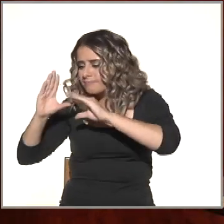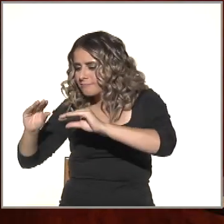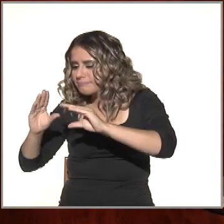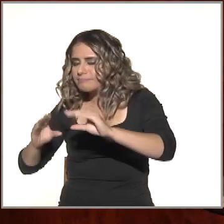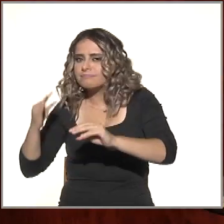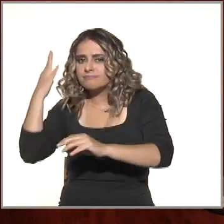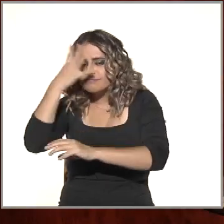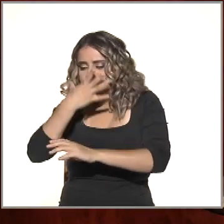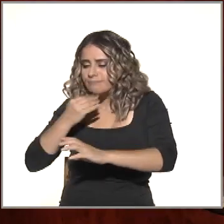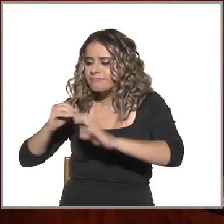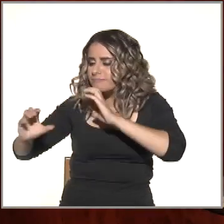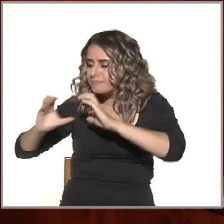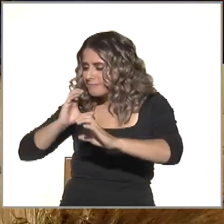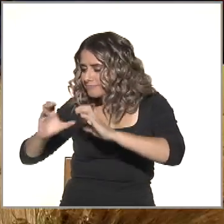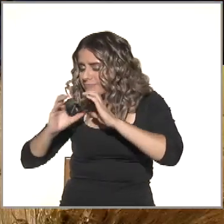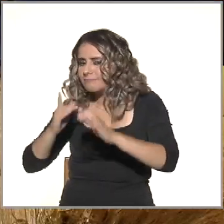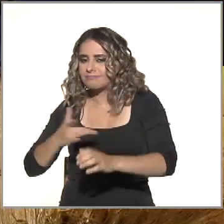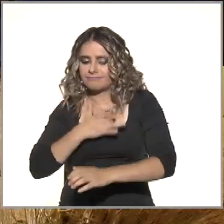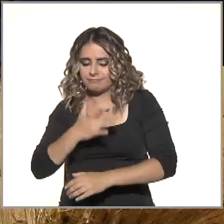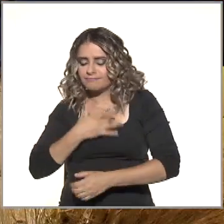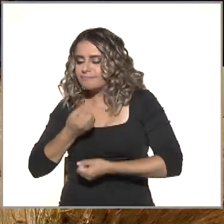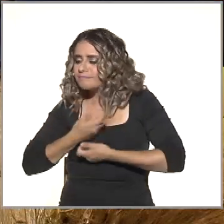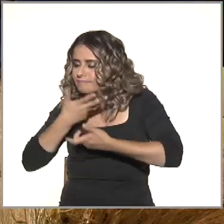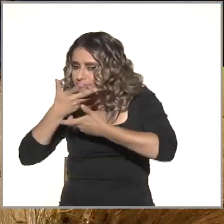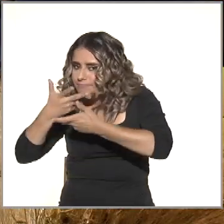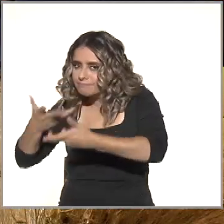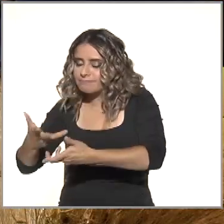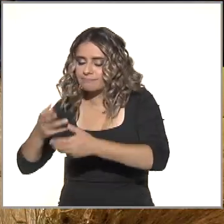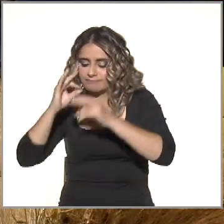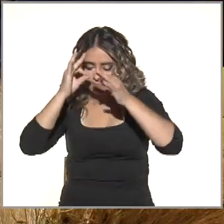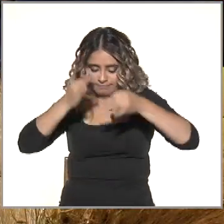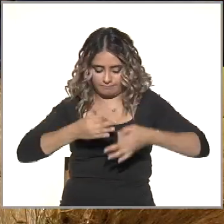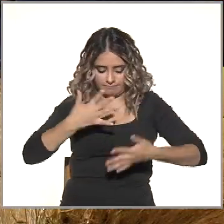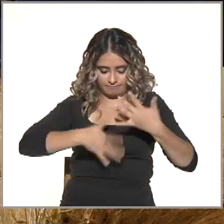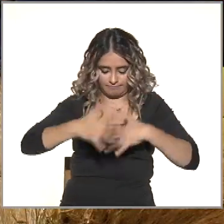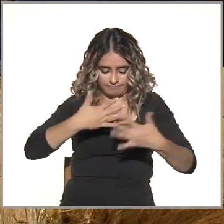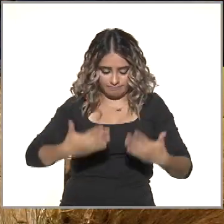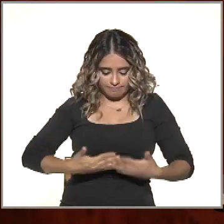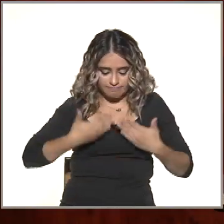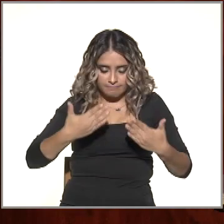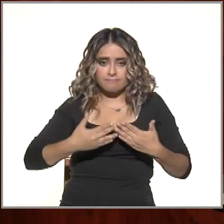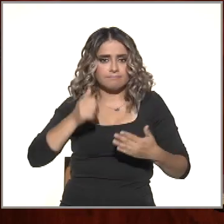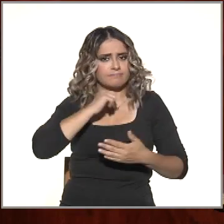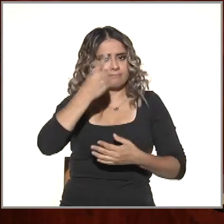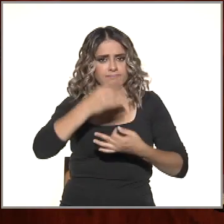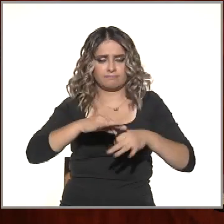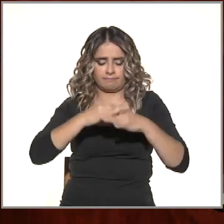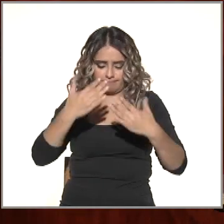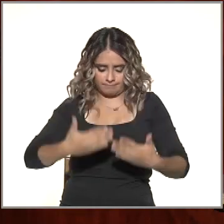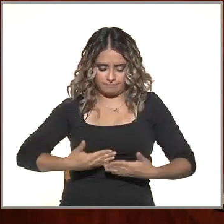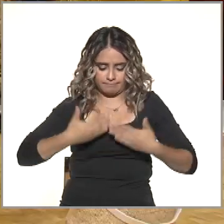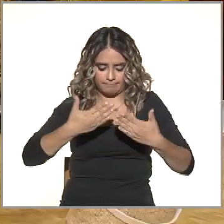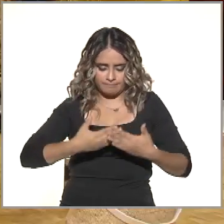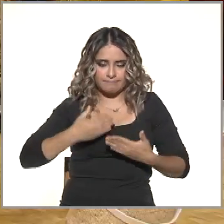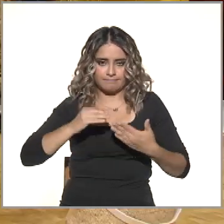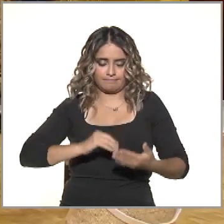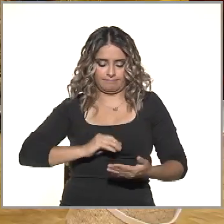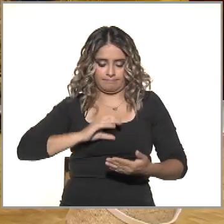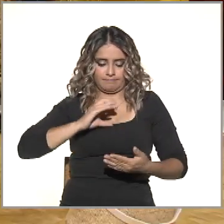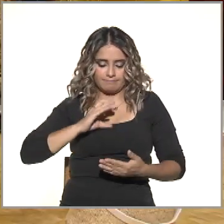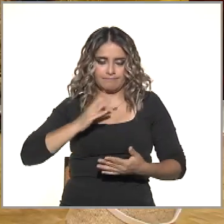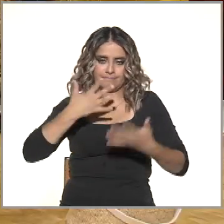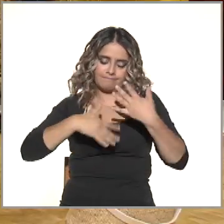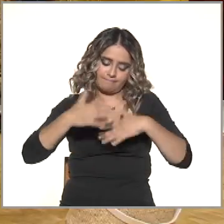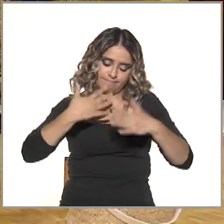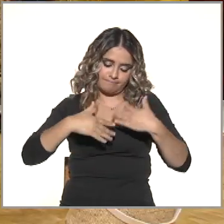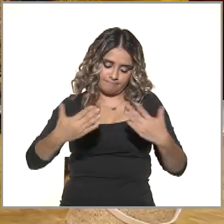permitir comunicarnos, decir lo que sentimos, decirnos a nosotros cosas. Hay que hablar con nosotros mismos. Yo creo que a veces no estamos conscientes